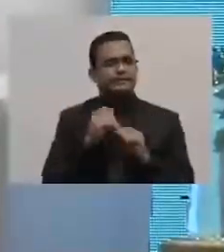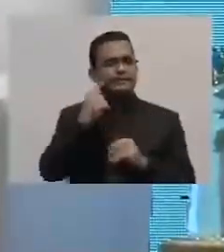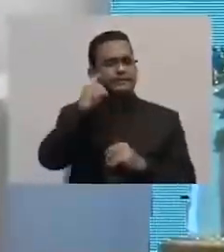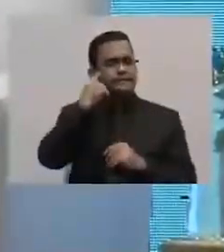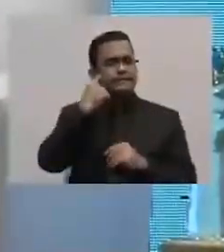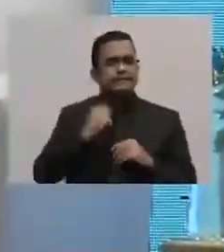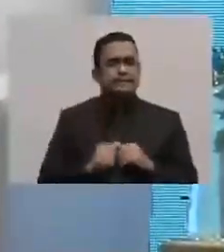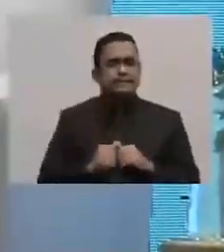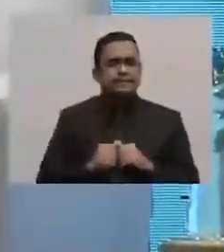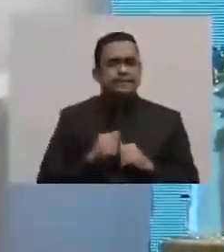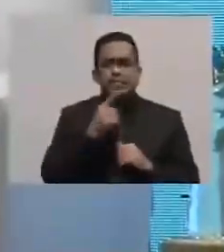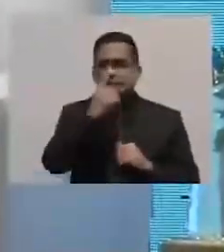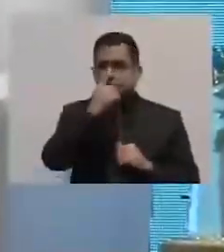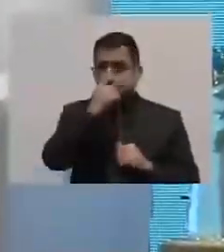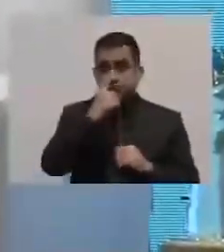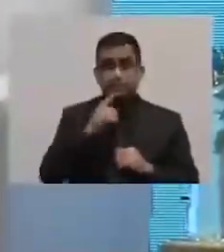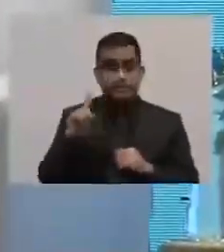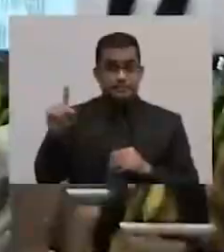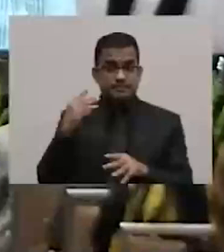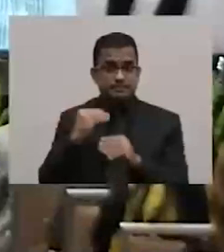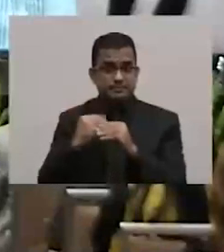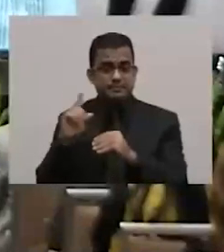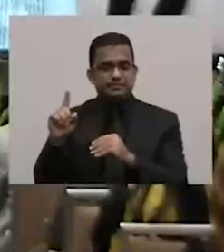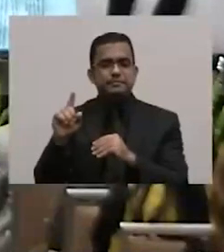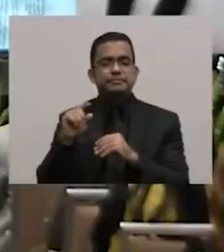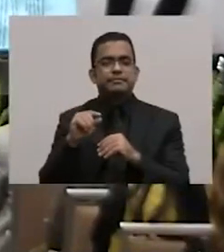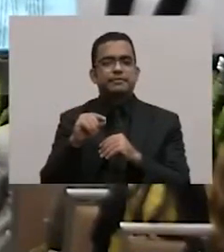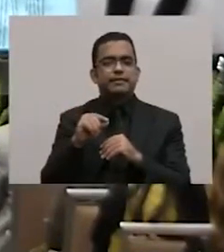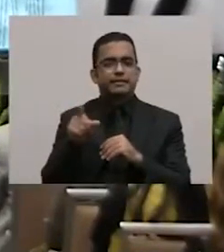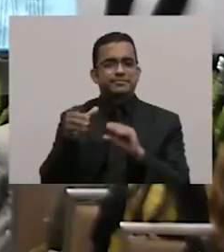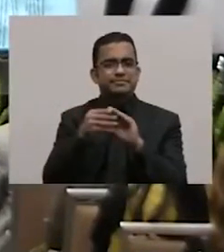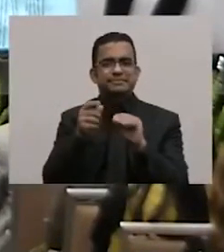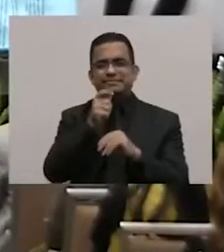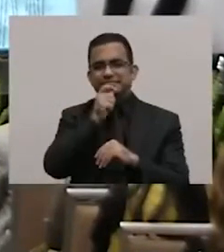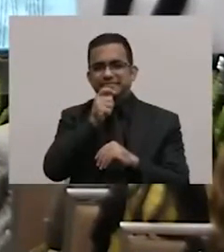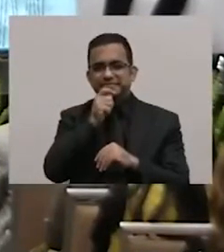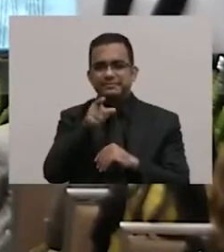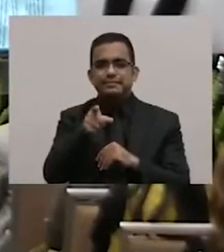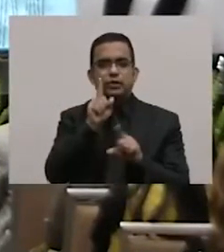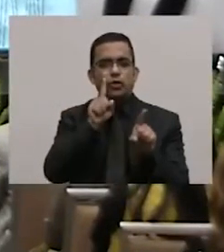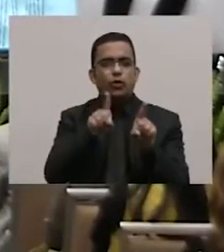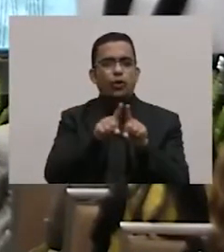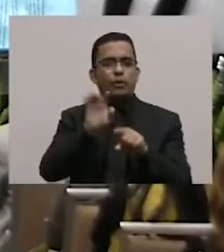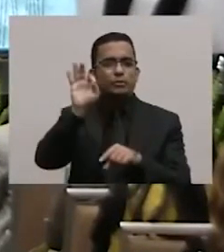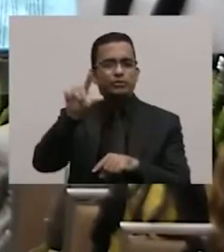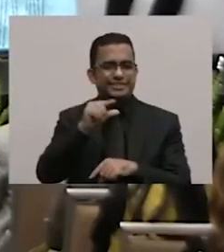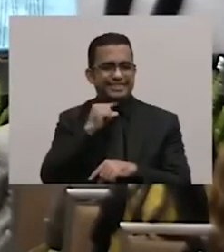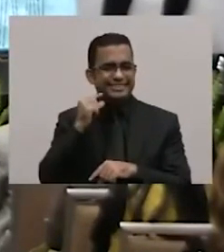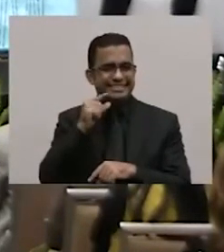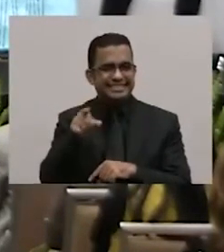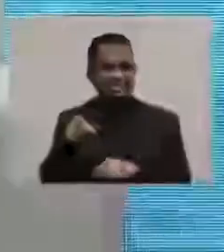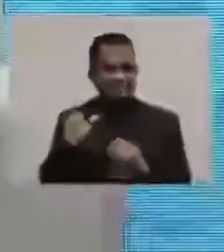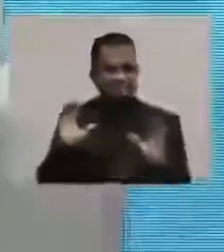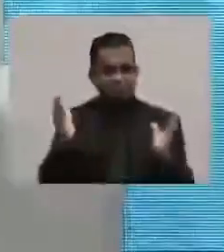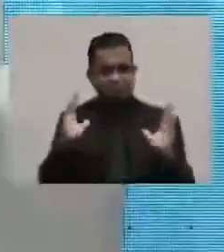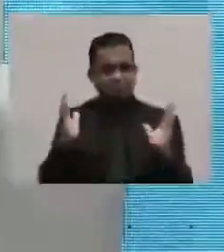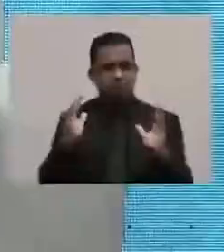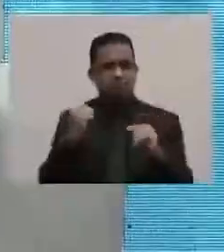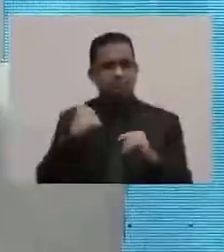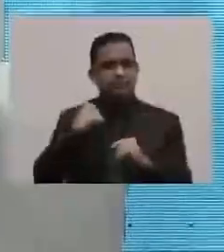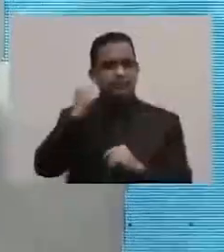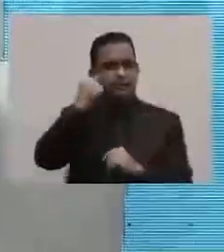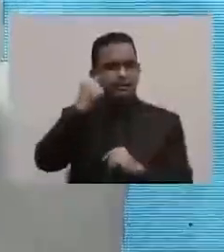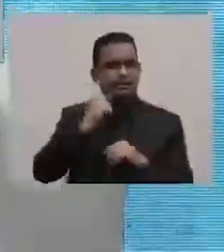ejercicio. Solo decirle que con lo de los periodistas que son como los curas, yo siempre he